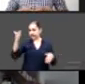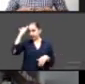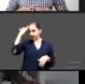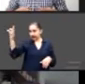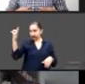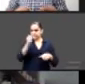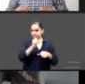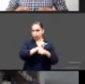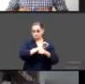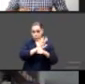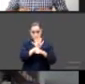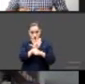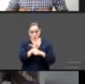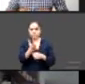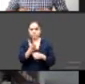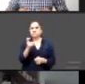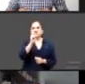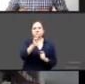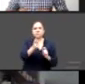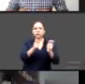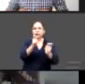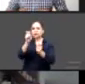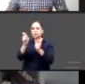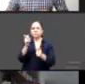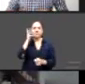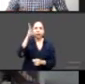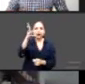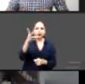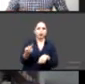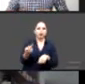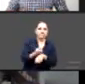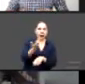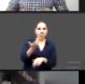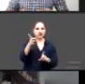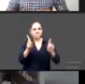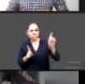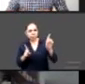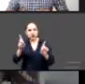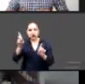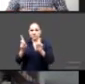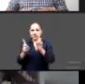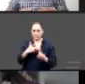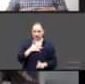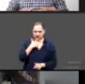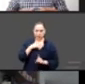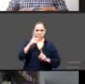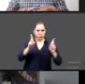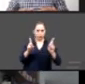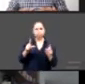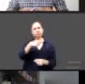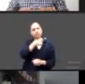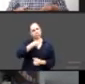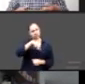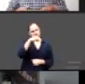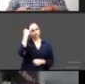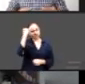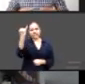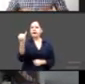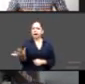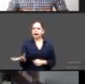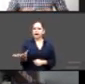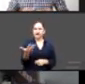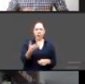empezamos a crear una red de huertos urbanos familiares donde promovimos la creación de una red de huertos,